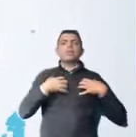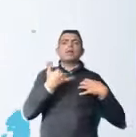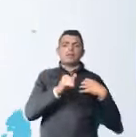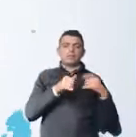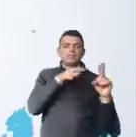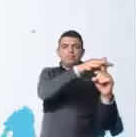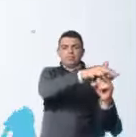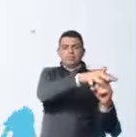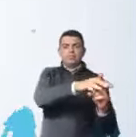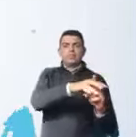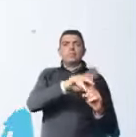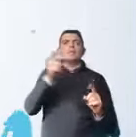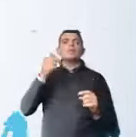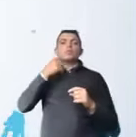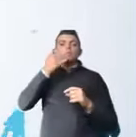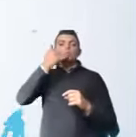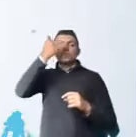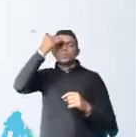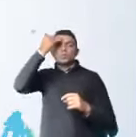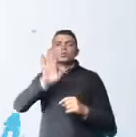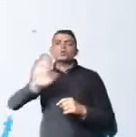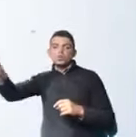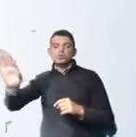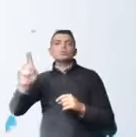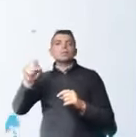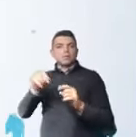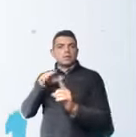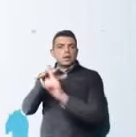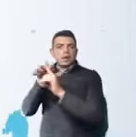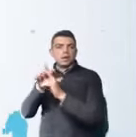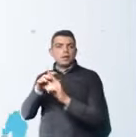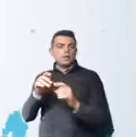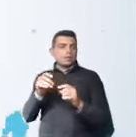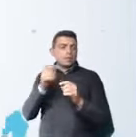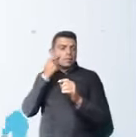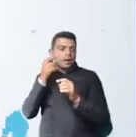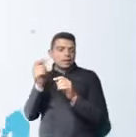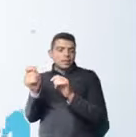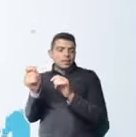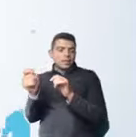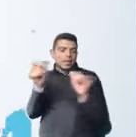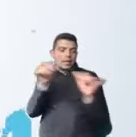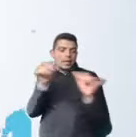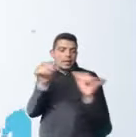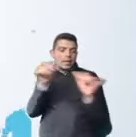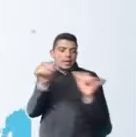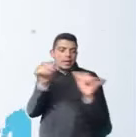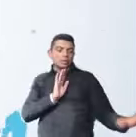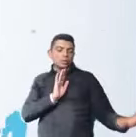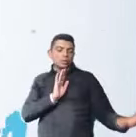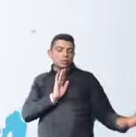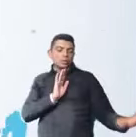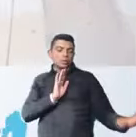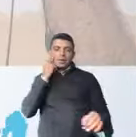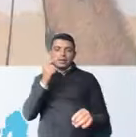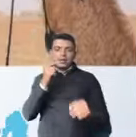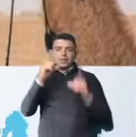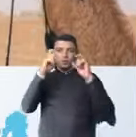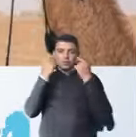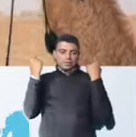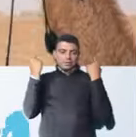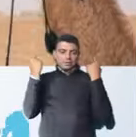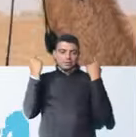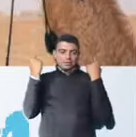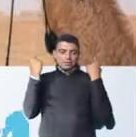tratan a los camellos. O sea, tienen una relación muy íntima, digamos que el cuidador con el camello son como una especie